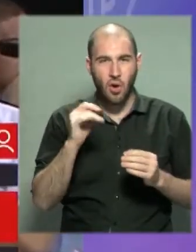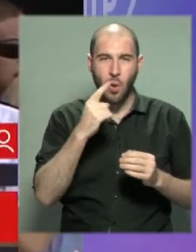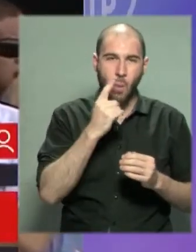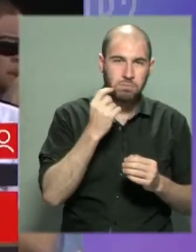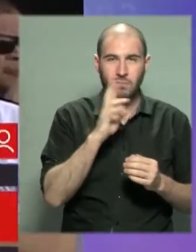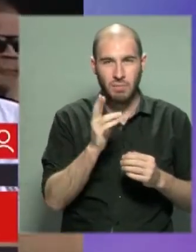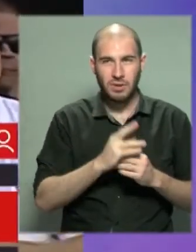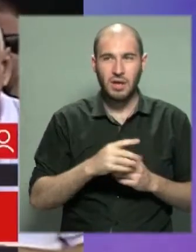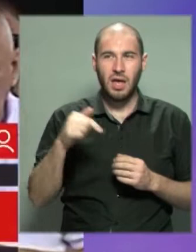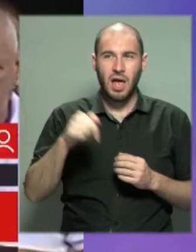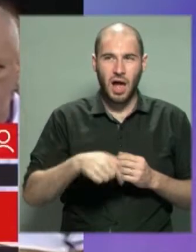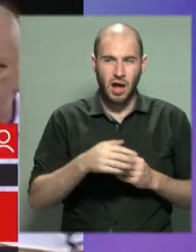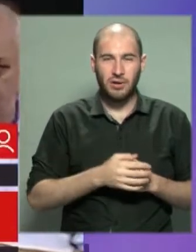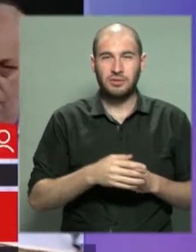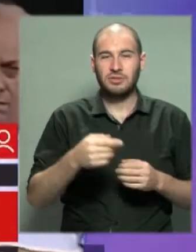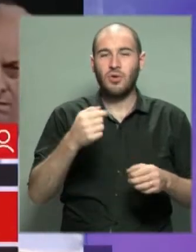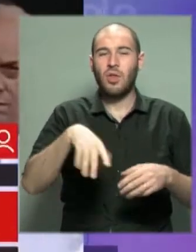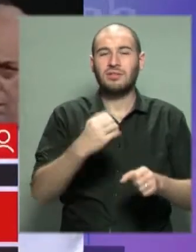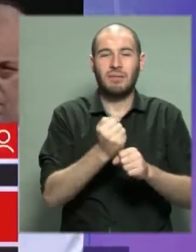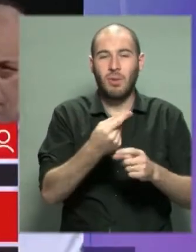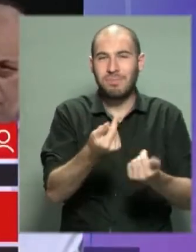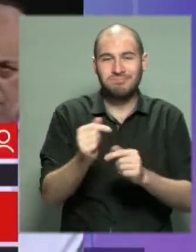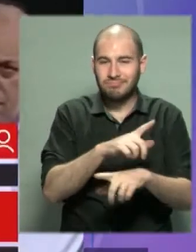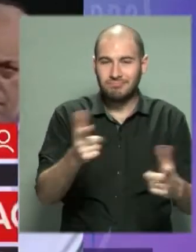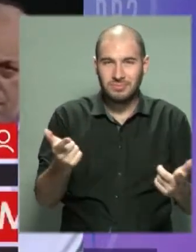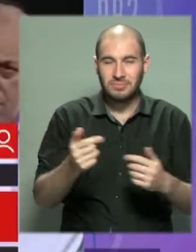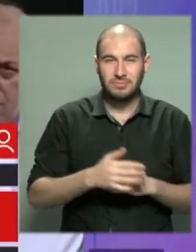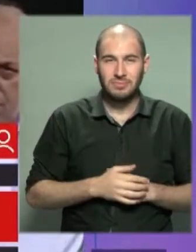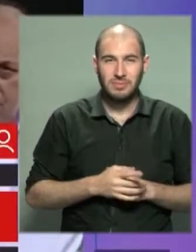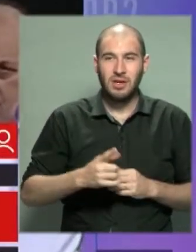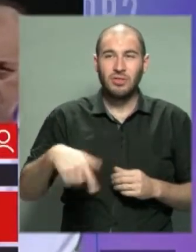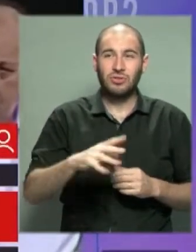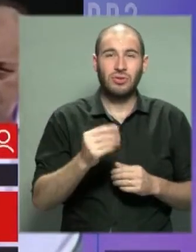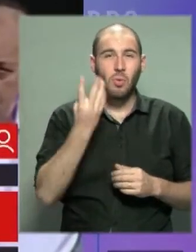hoy no tienen una changa para trabajar, tienen que vivir con